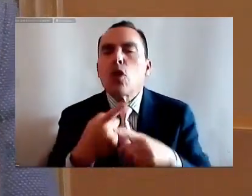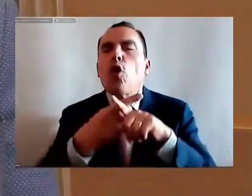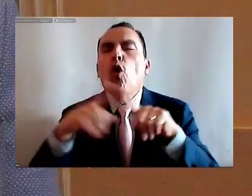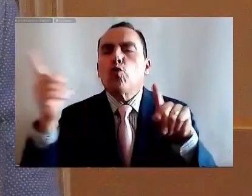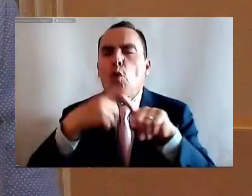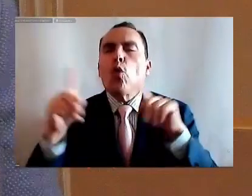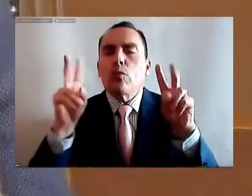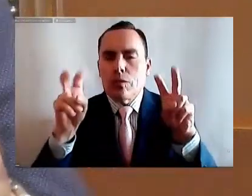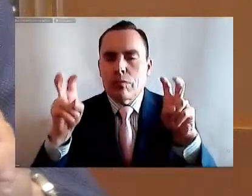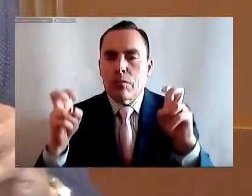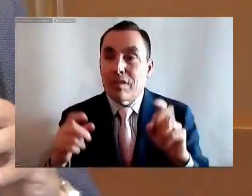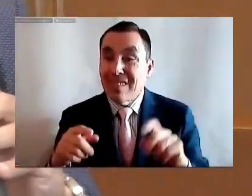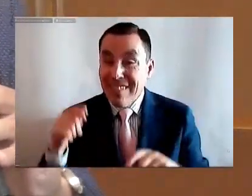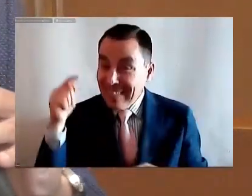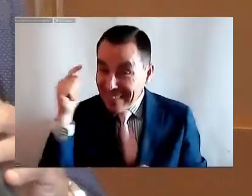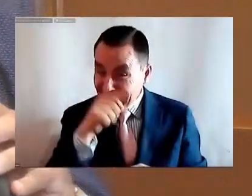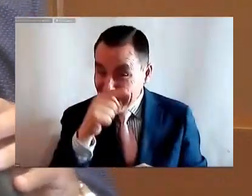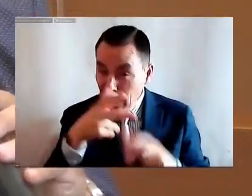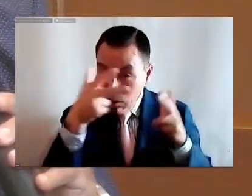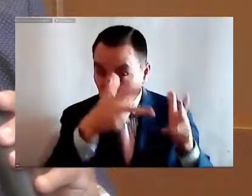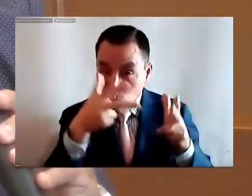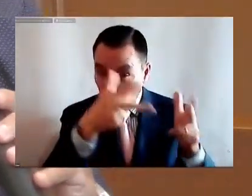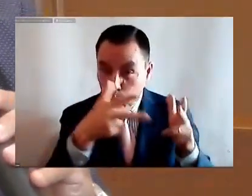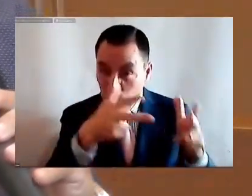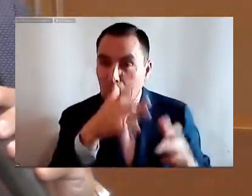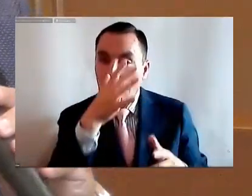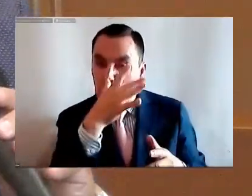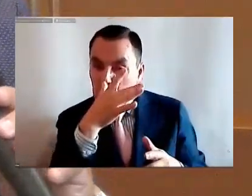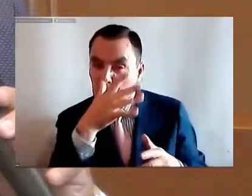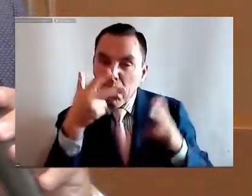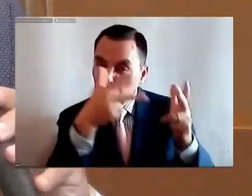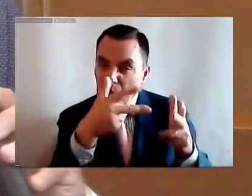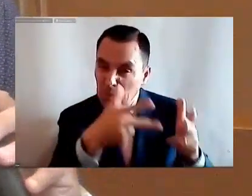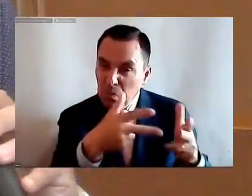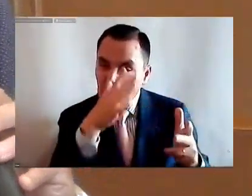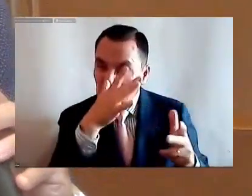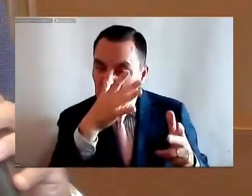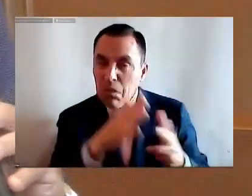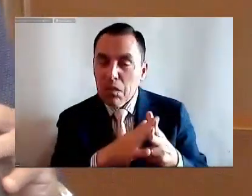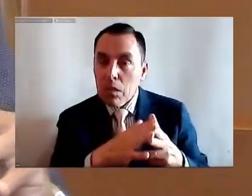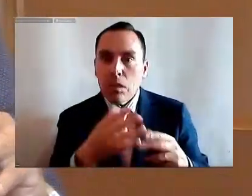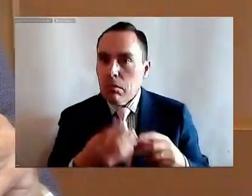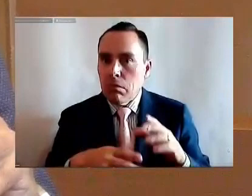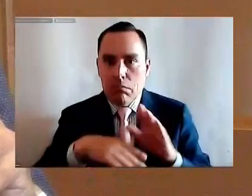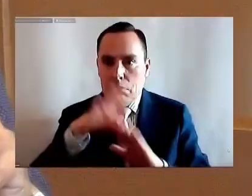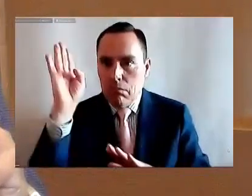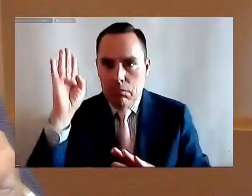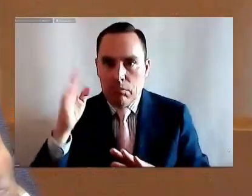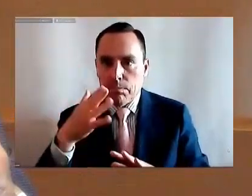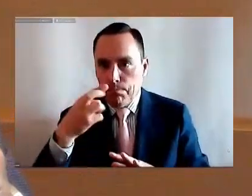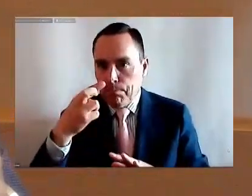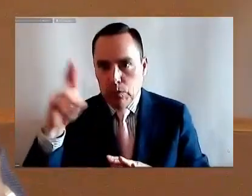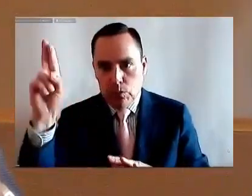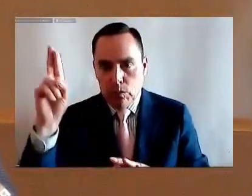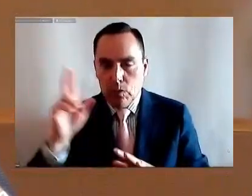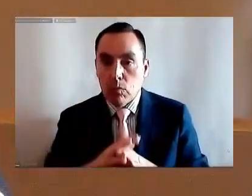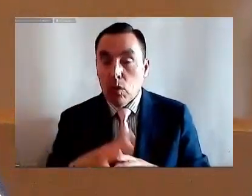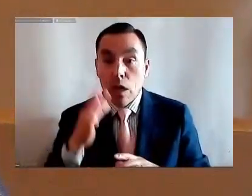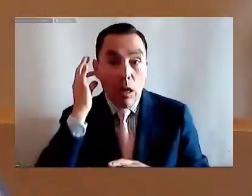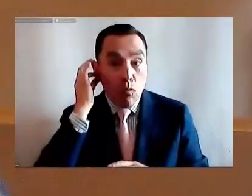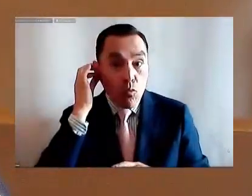Ese tipo de acoso, que suele ser más común que el acoso sexual incluso, la verdad es que no es igual para la mujer que para el